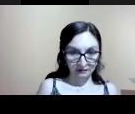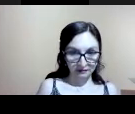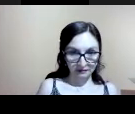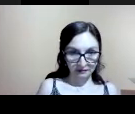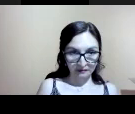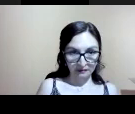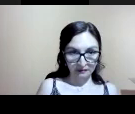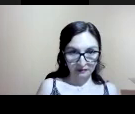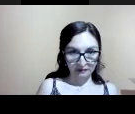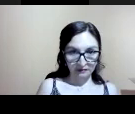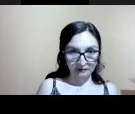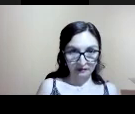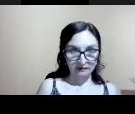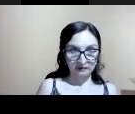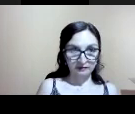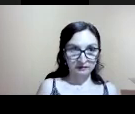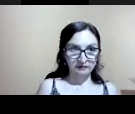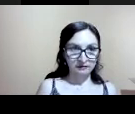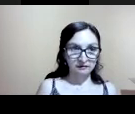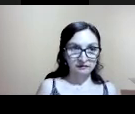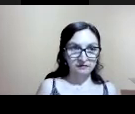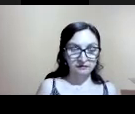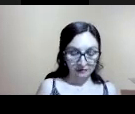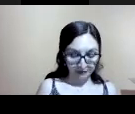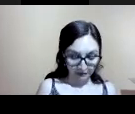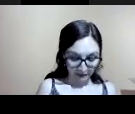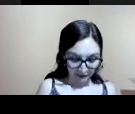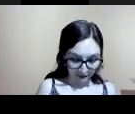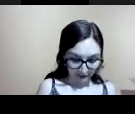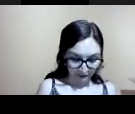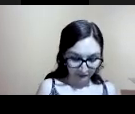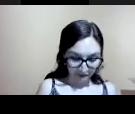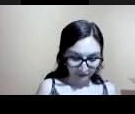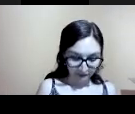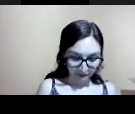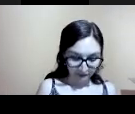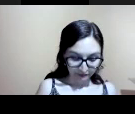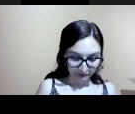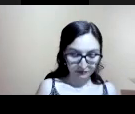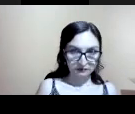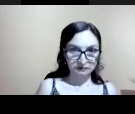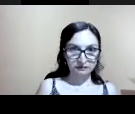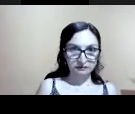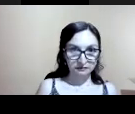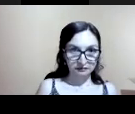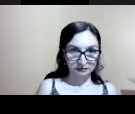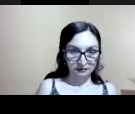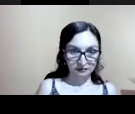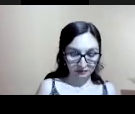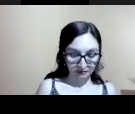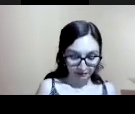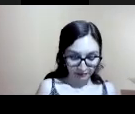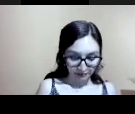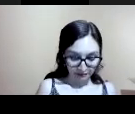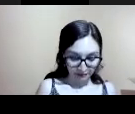que es la alineación para que el paciente no tenga problemas de tener escoliosis, de ayudar. Es básicamente ejercicios que le mejoran todo en global